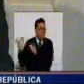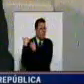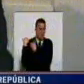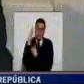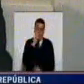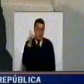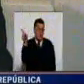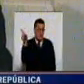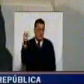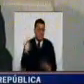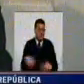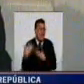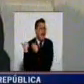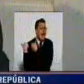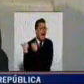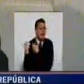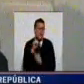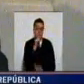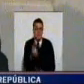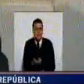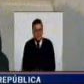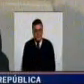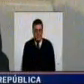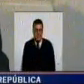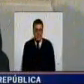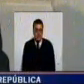irresponsables. Por lo menos.